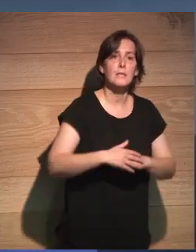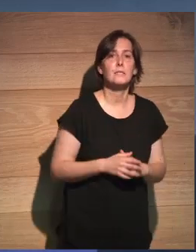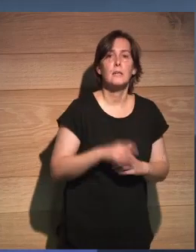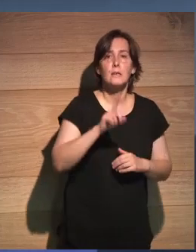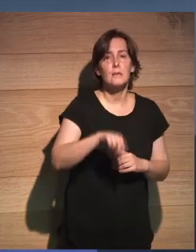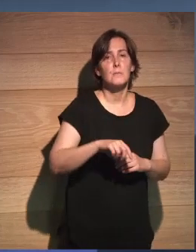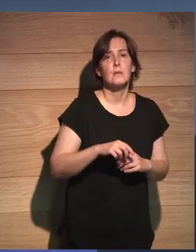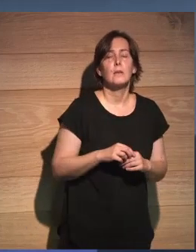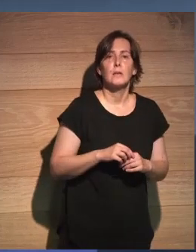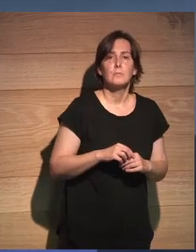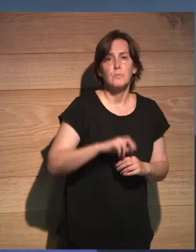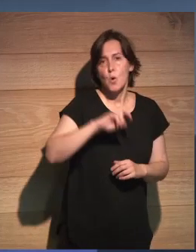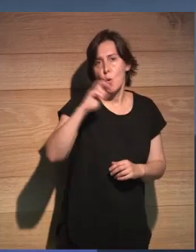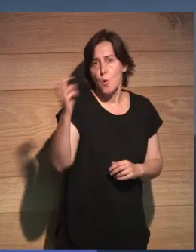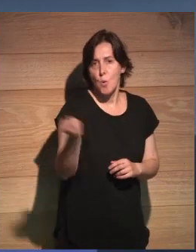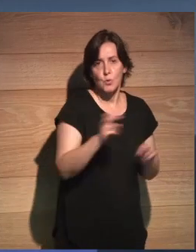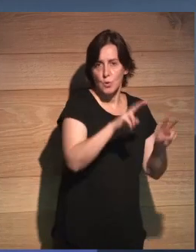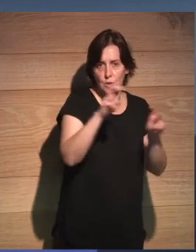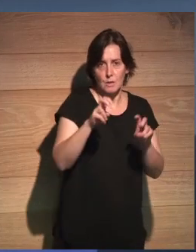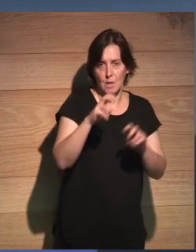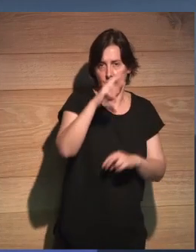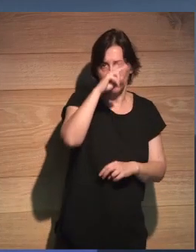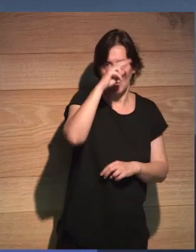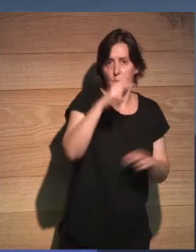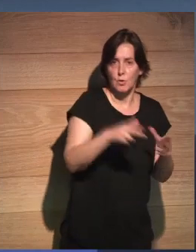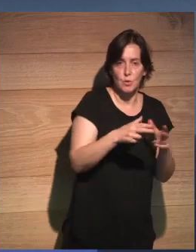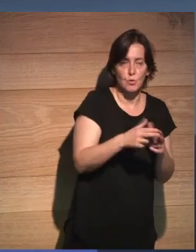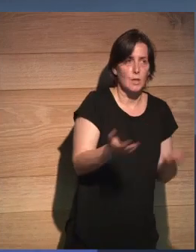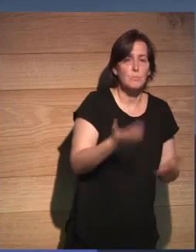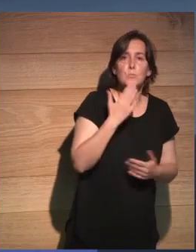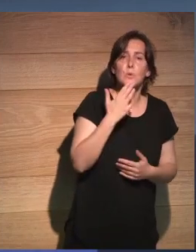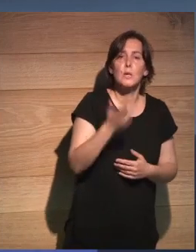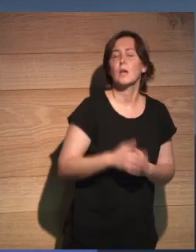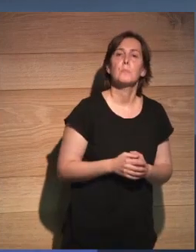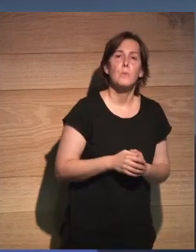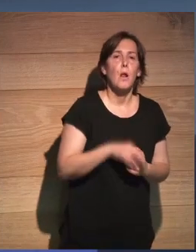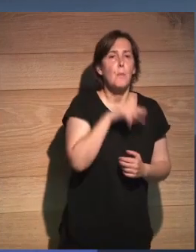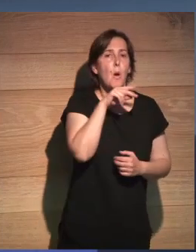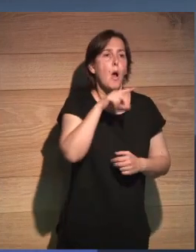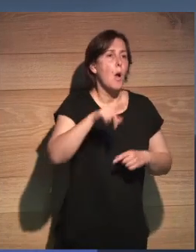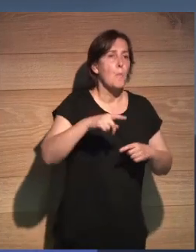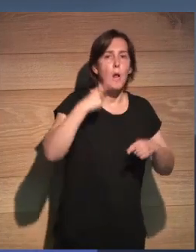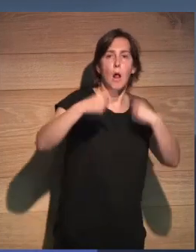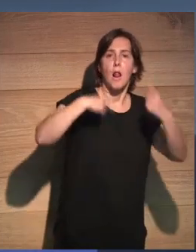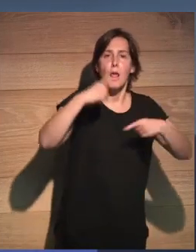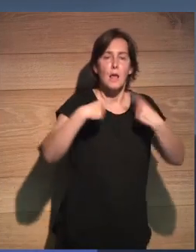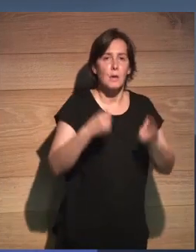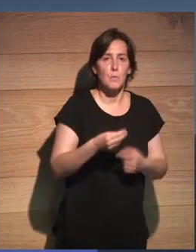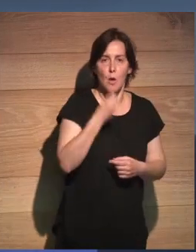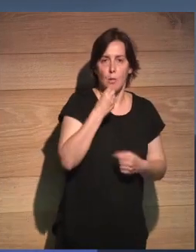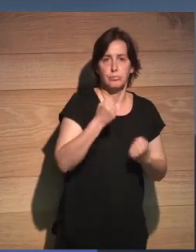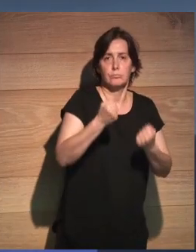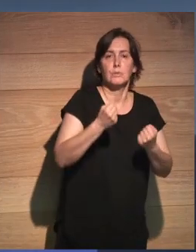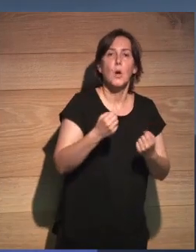también otras de gran calado y preocupación social, como son los populismos, los superalimentos o